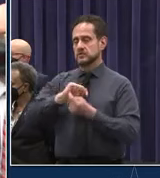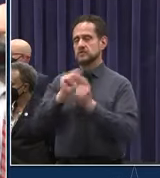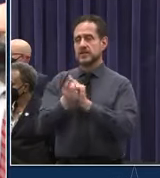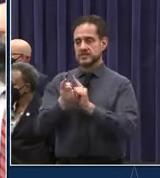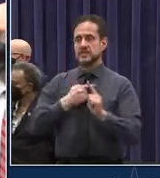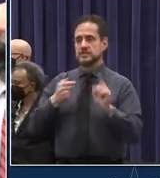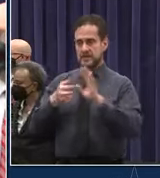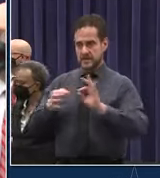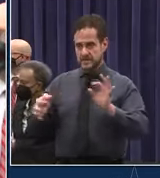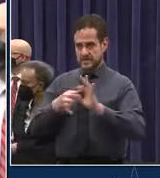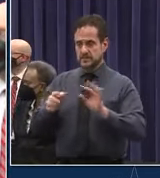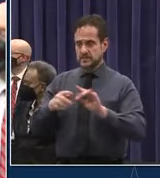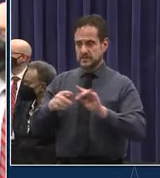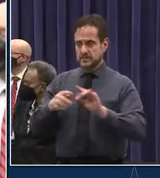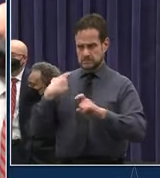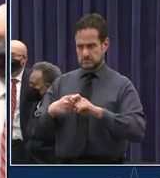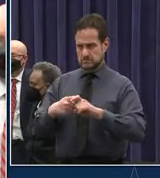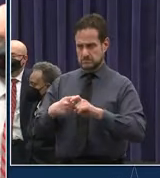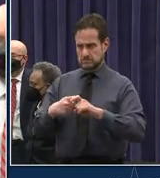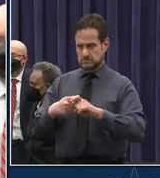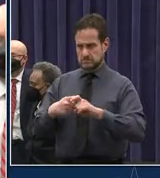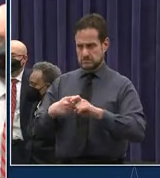Angel.